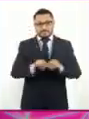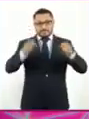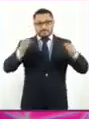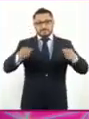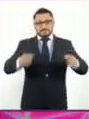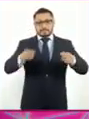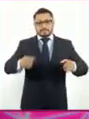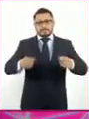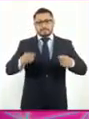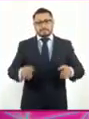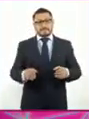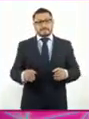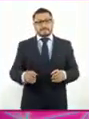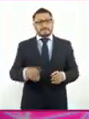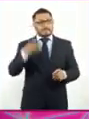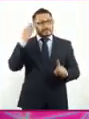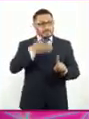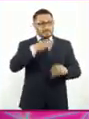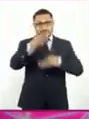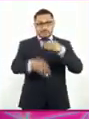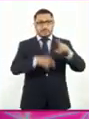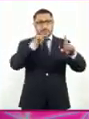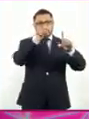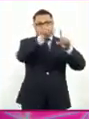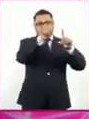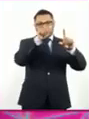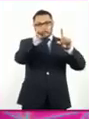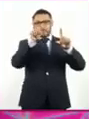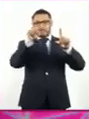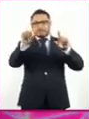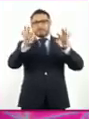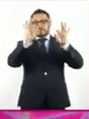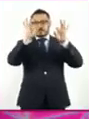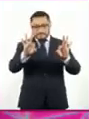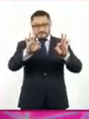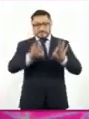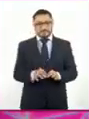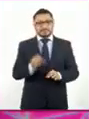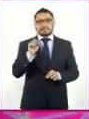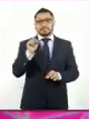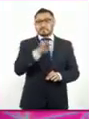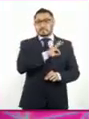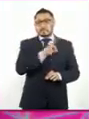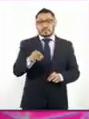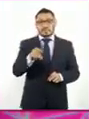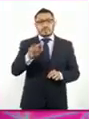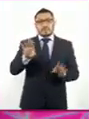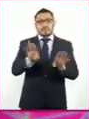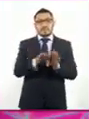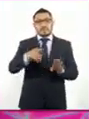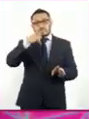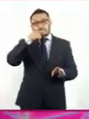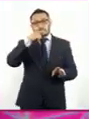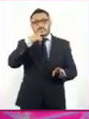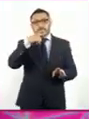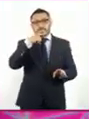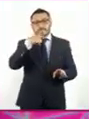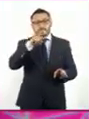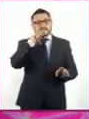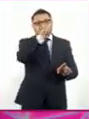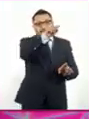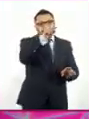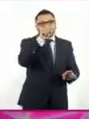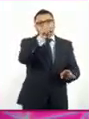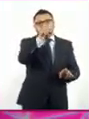buscando que todos los orificios queden perfectamente alineados. Incluso puedes guiarte con un lápiz.